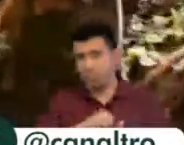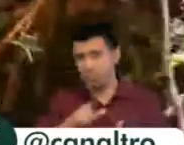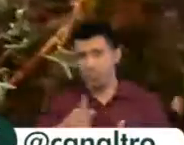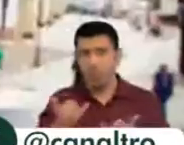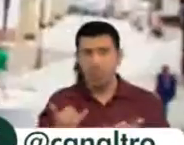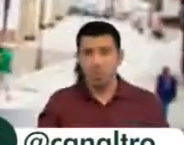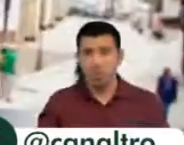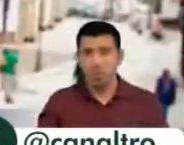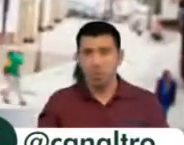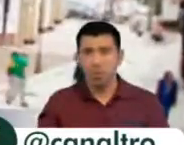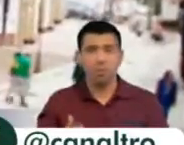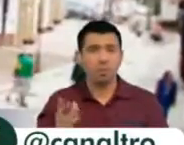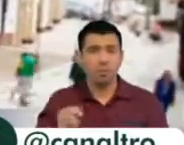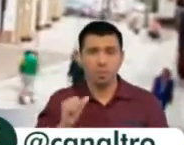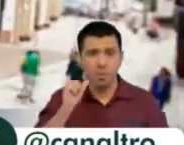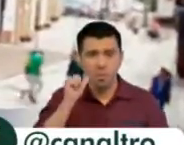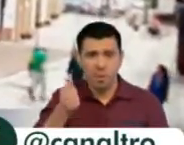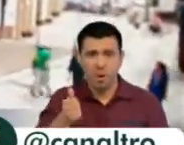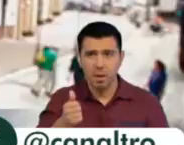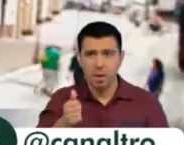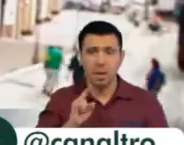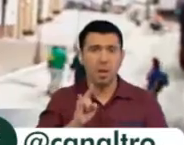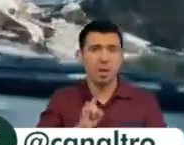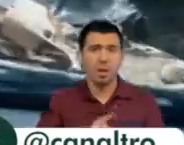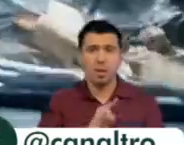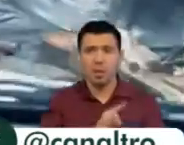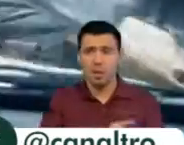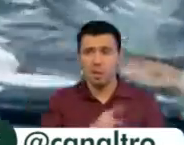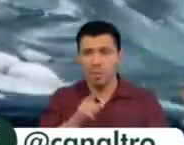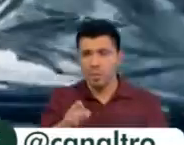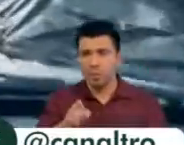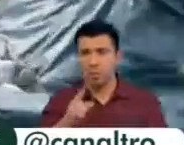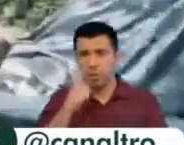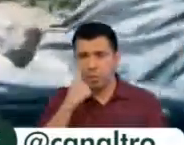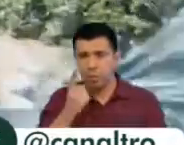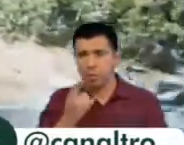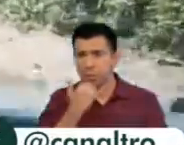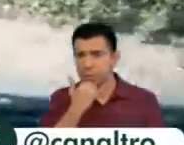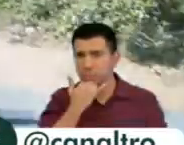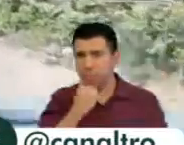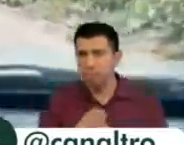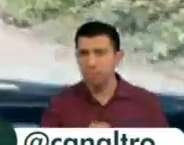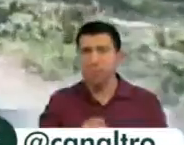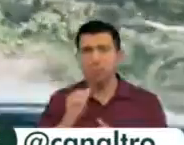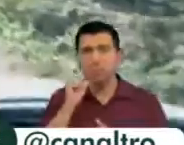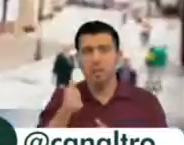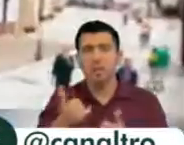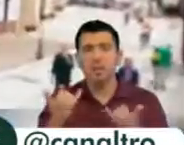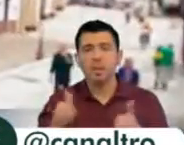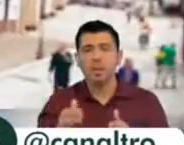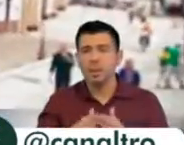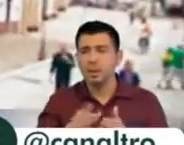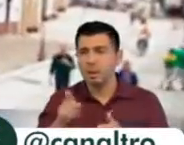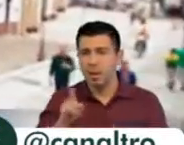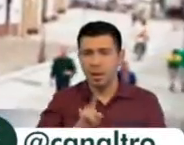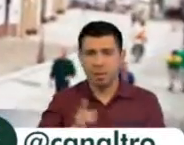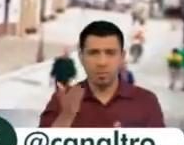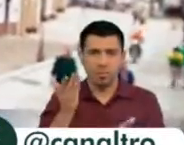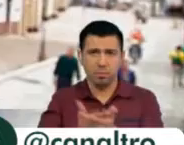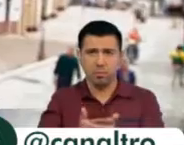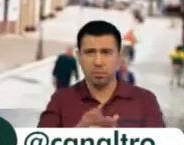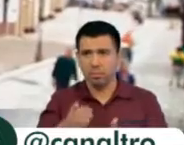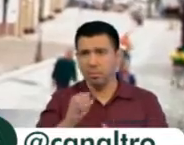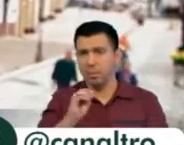hoy, mañana la interventoría estará presentando el ya en sí la solicitud de que